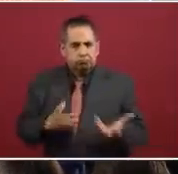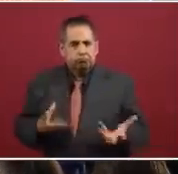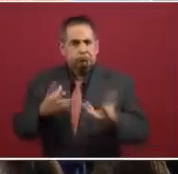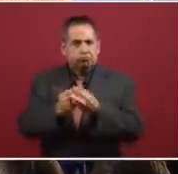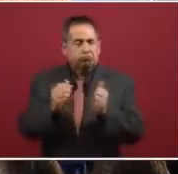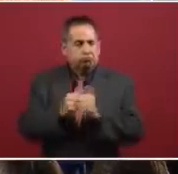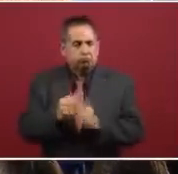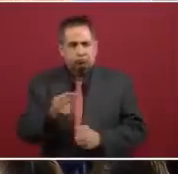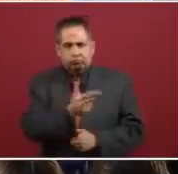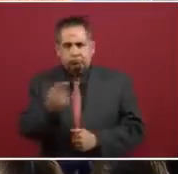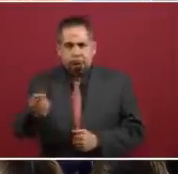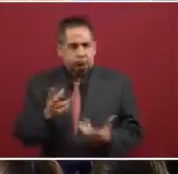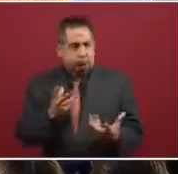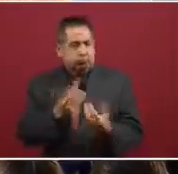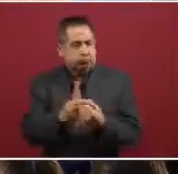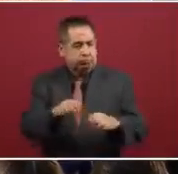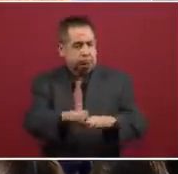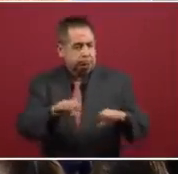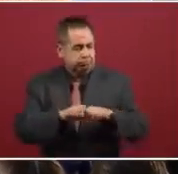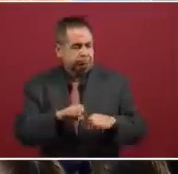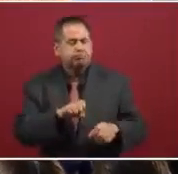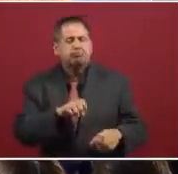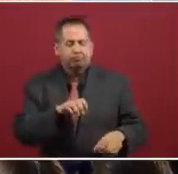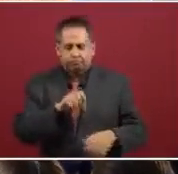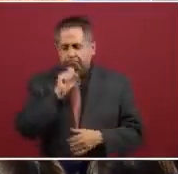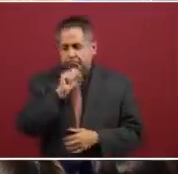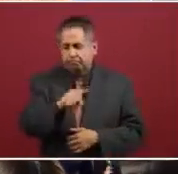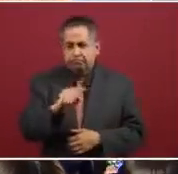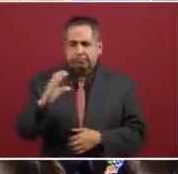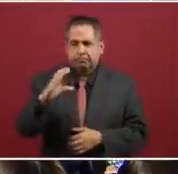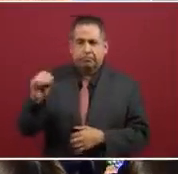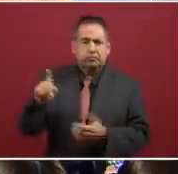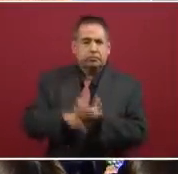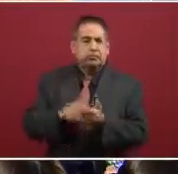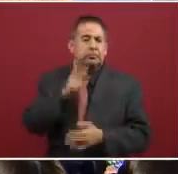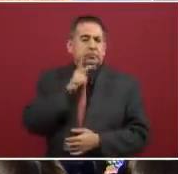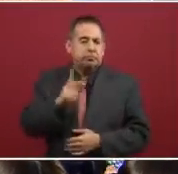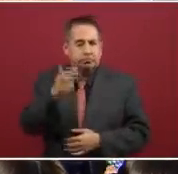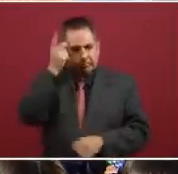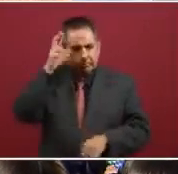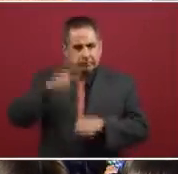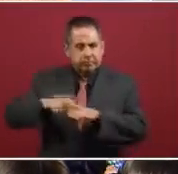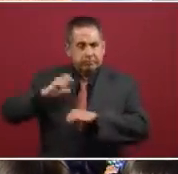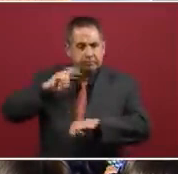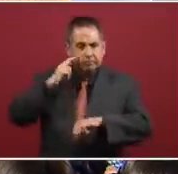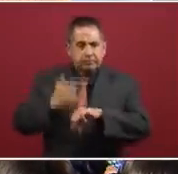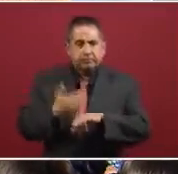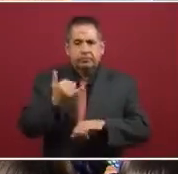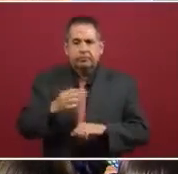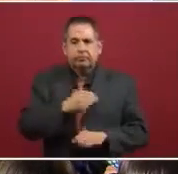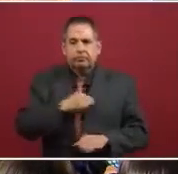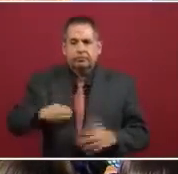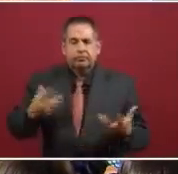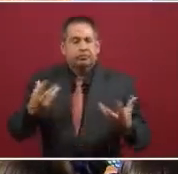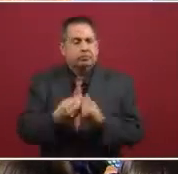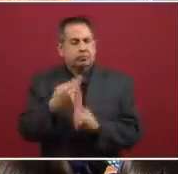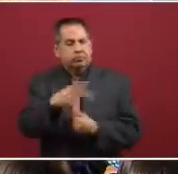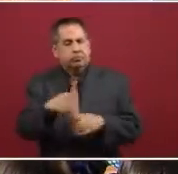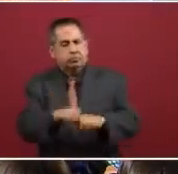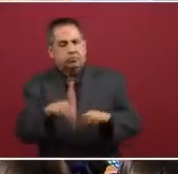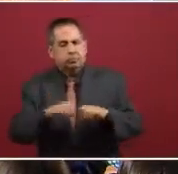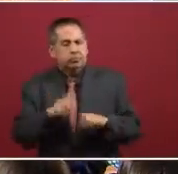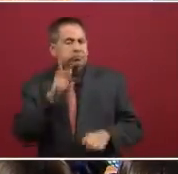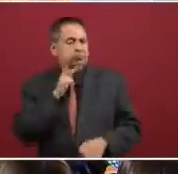con usted y los miembros de su gabinete, así como con el CEO de Pemex, el director general, y los miembros de su gabinete.